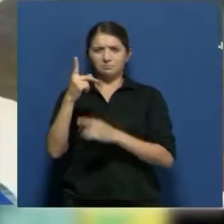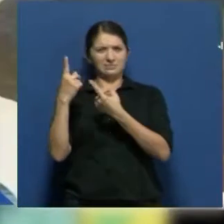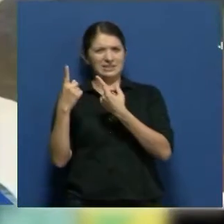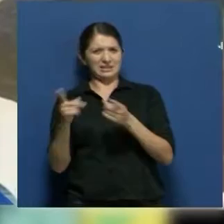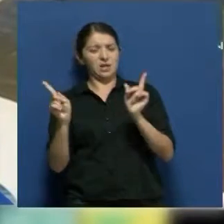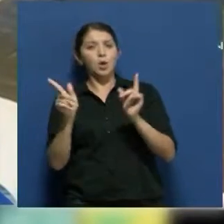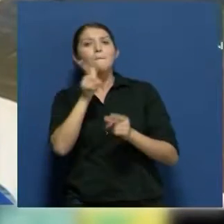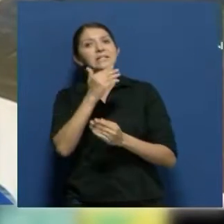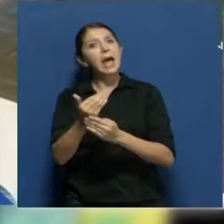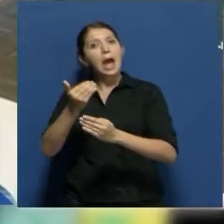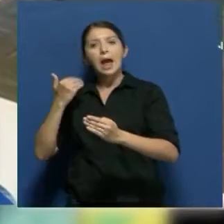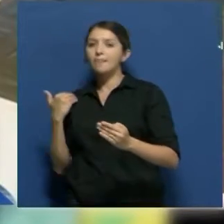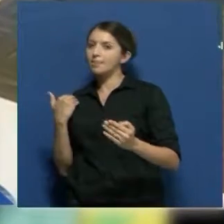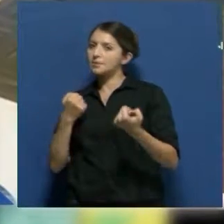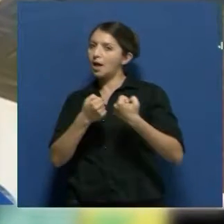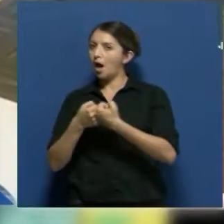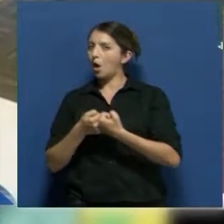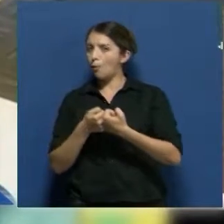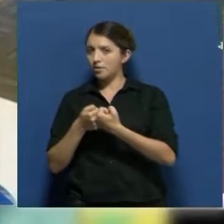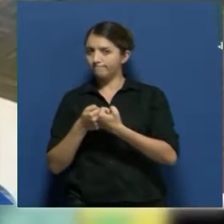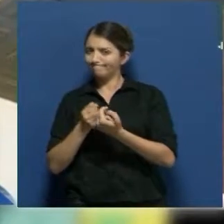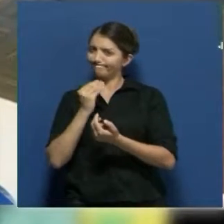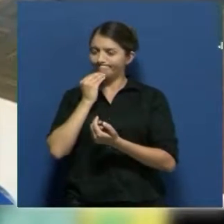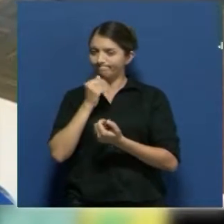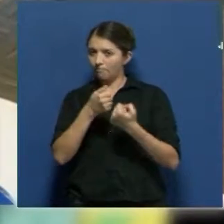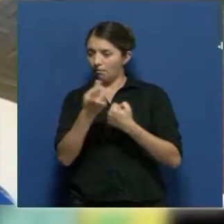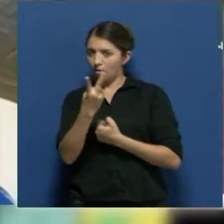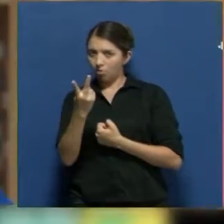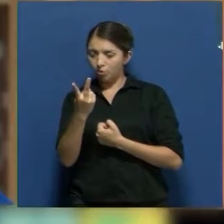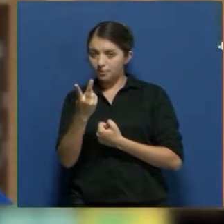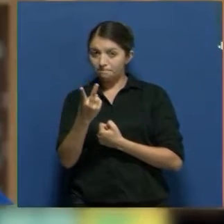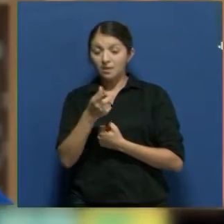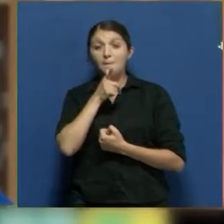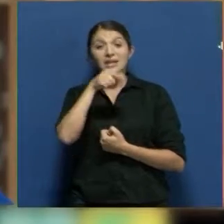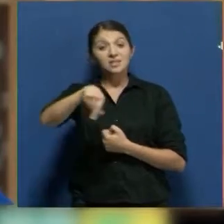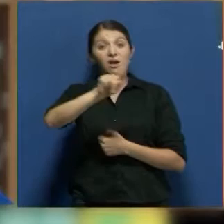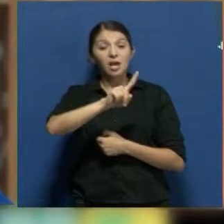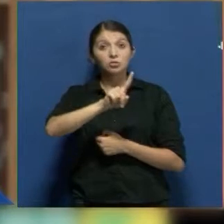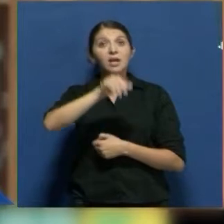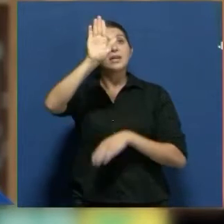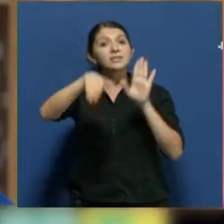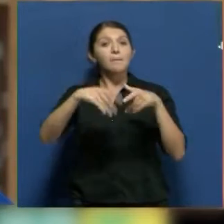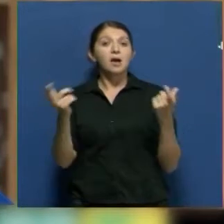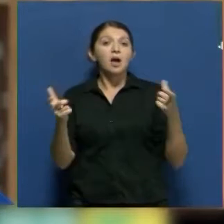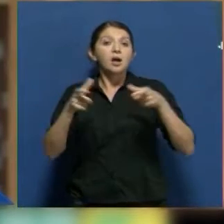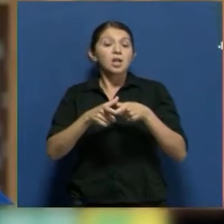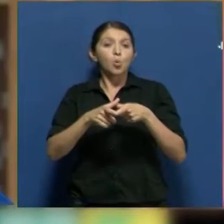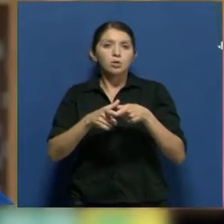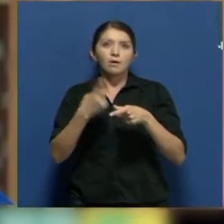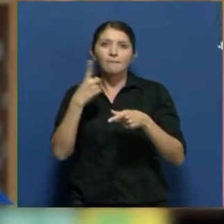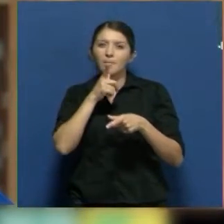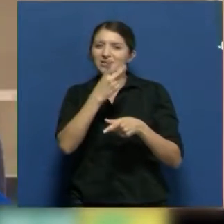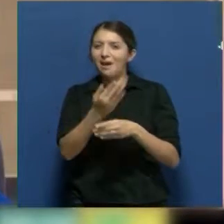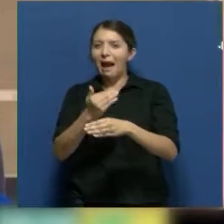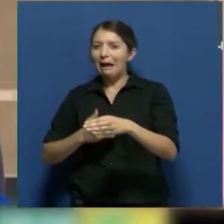de antemano y ya se habían apalabrado y convocaron a esta audiencia ya sabiendo que iba a ocurrir. Claro. Entonces, como